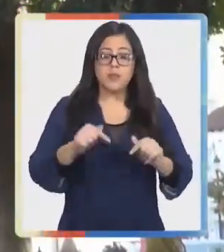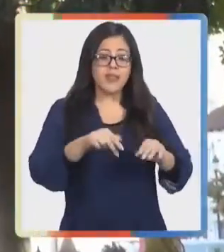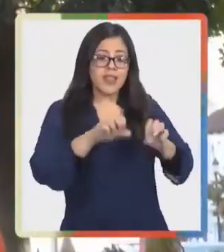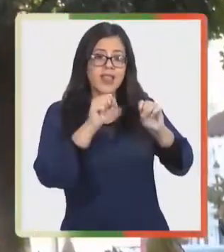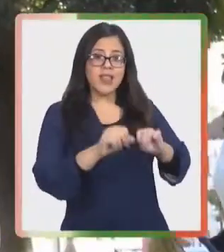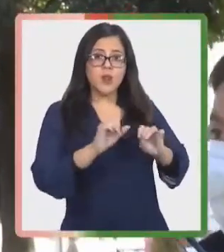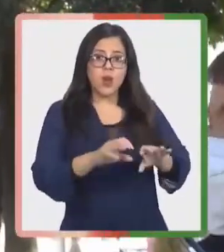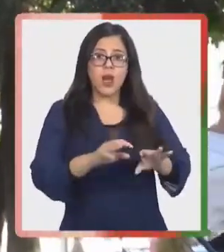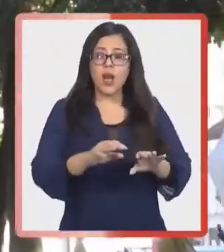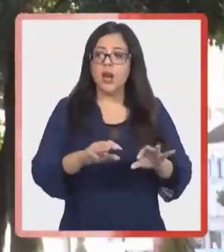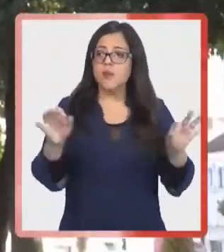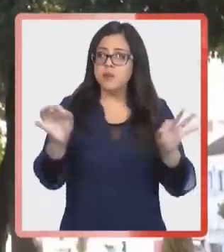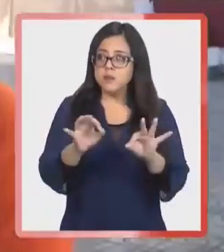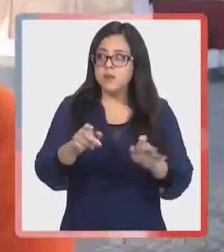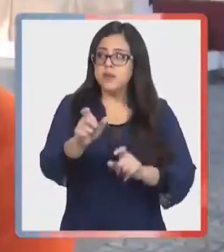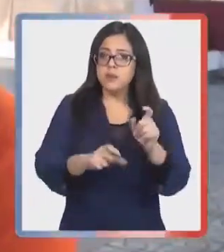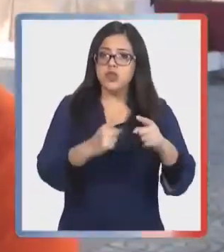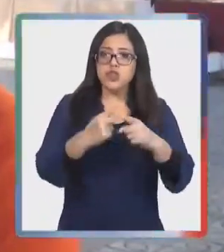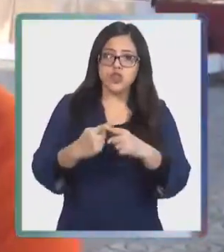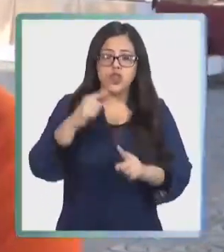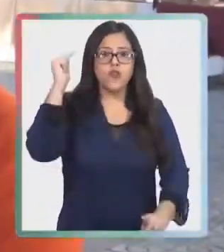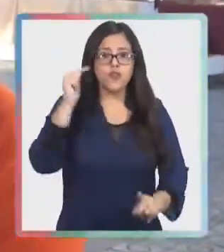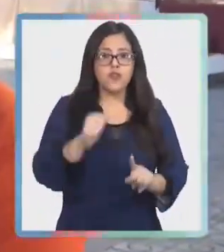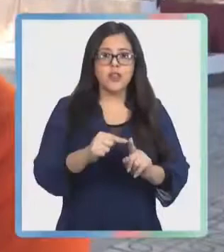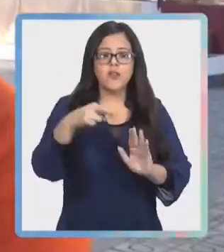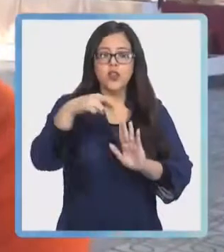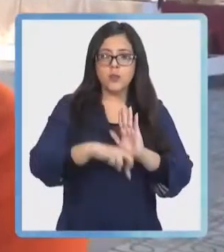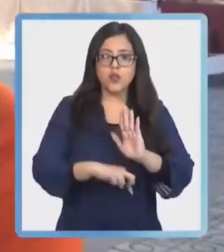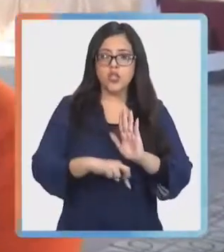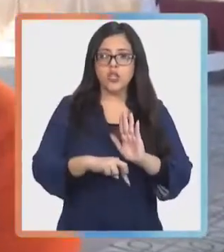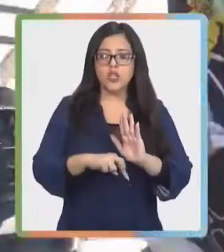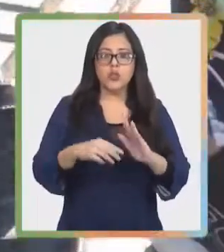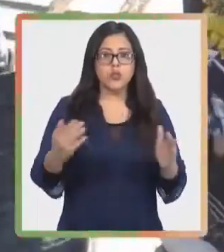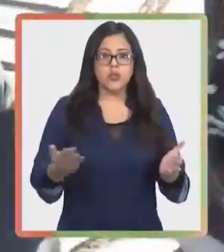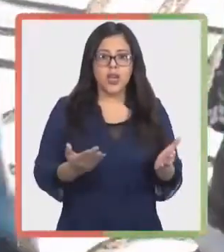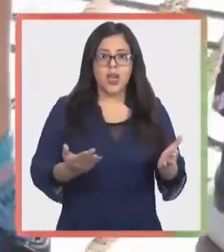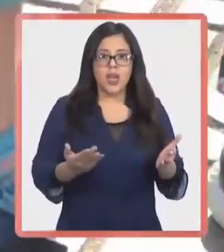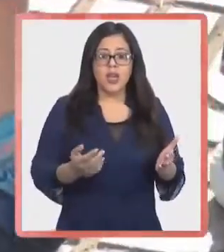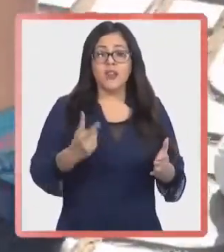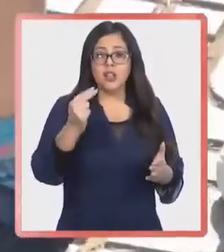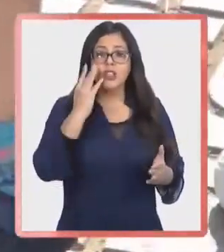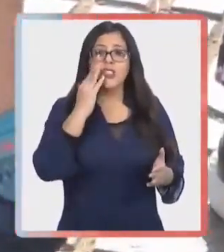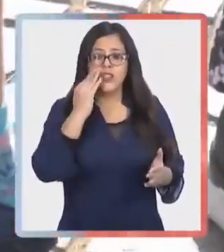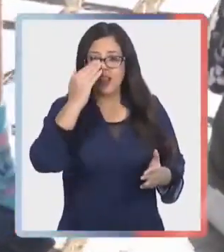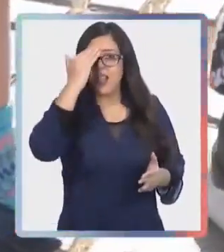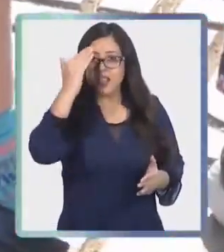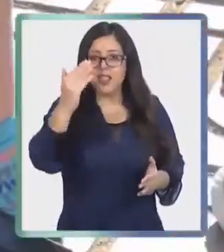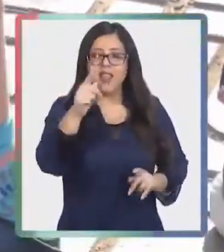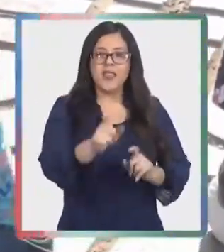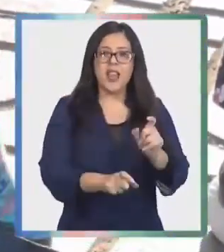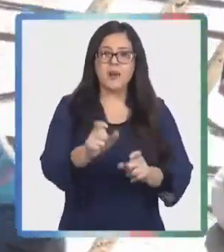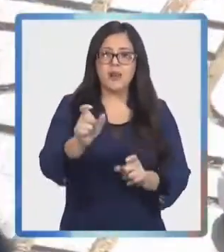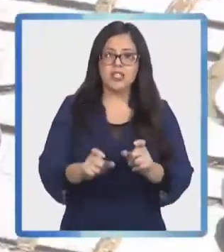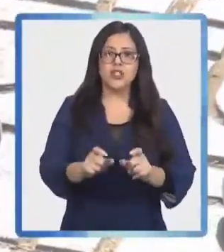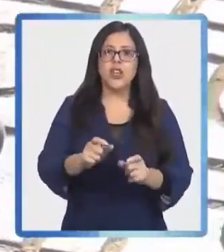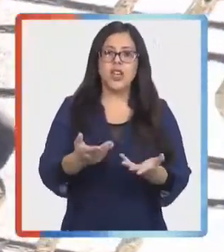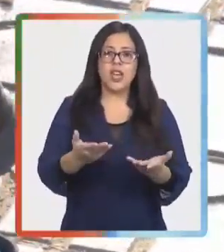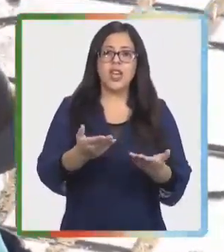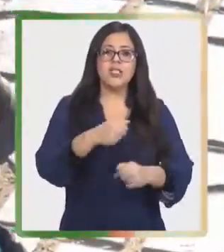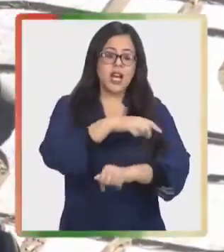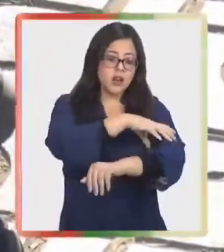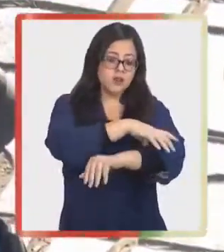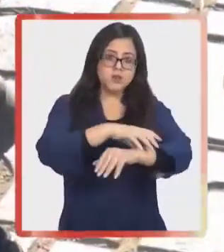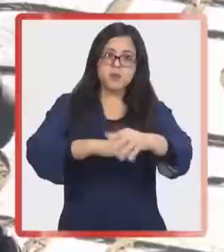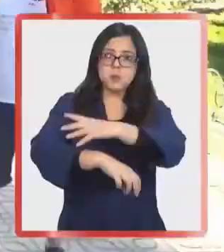amputadas. Educar y concientizar a la sociedad es el objetivo de este proyecto para establecer el 12 de abril como el Día de las Personas